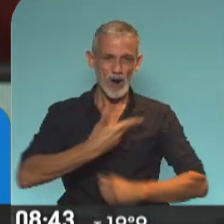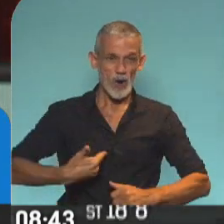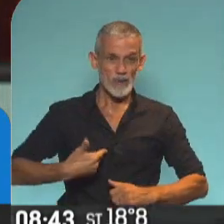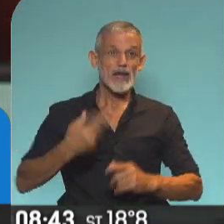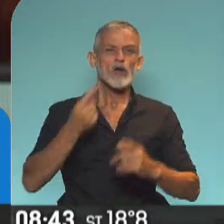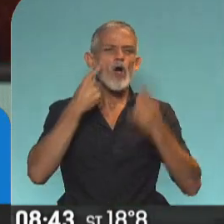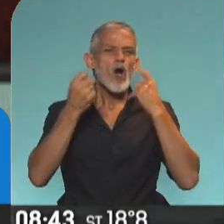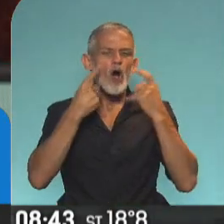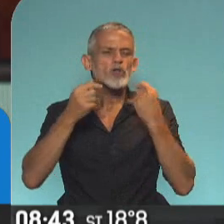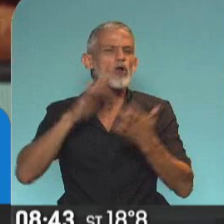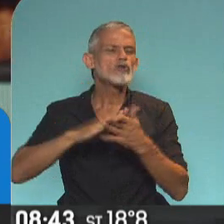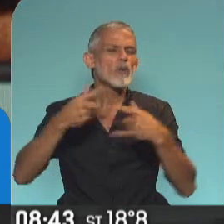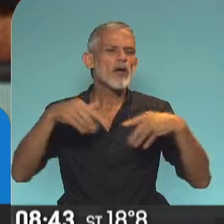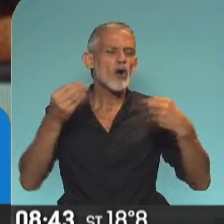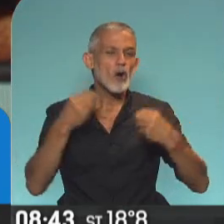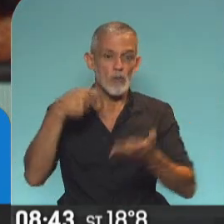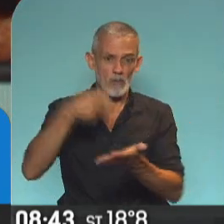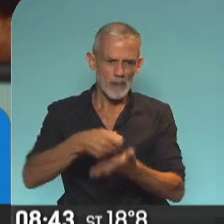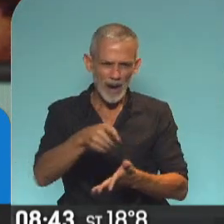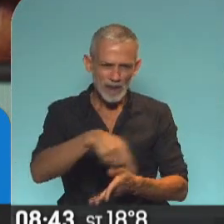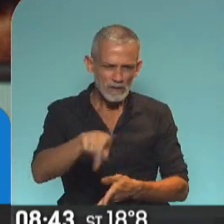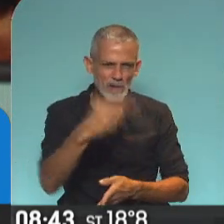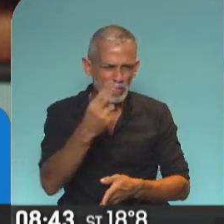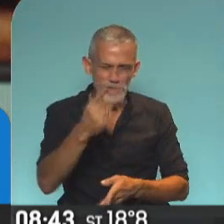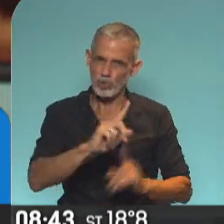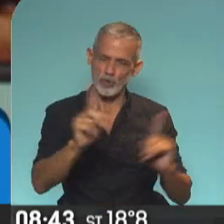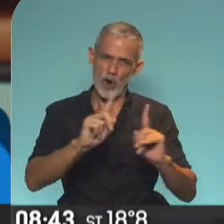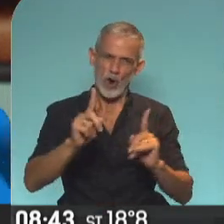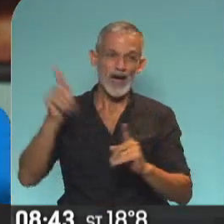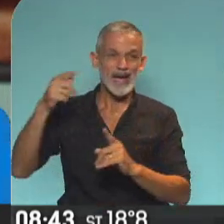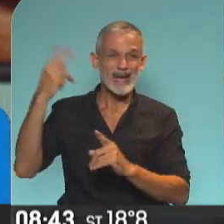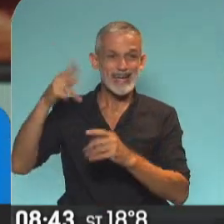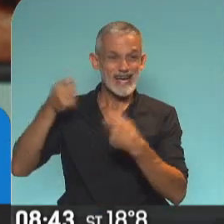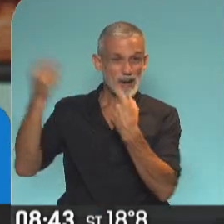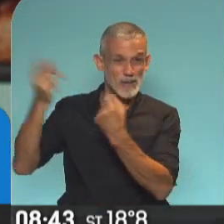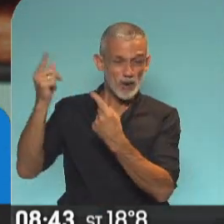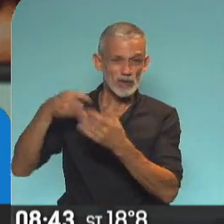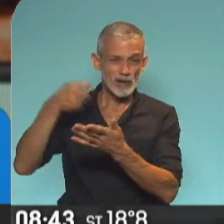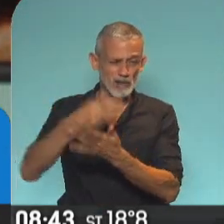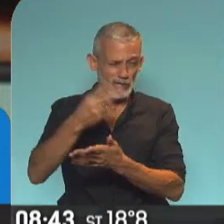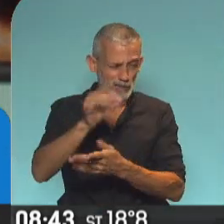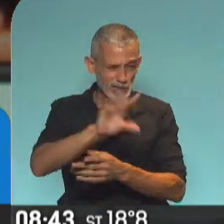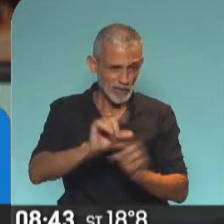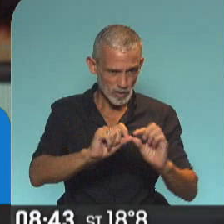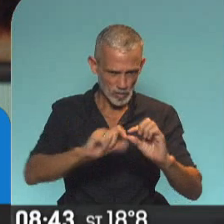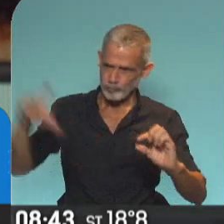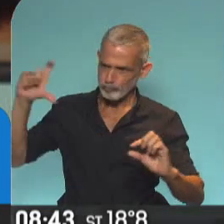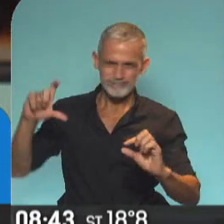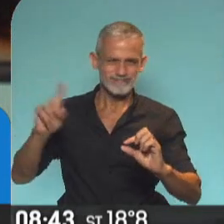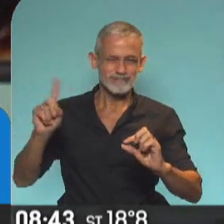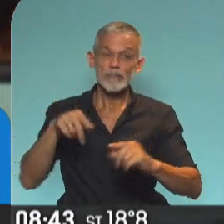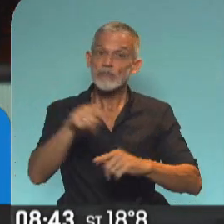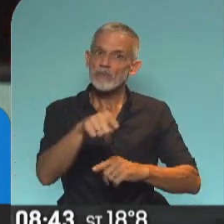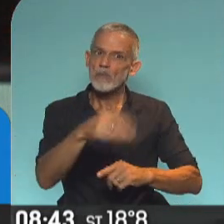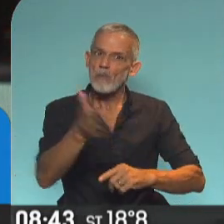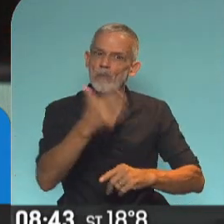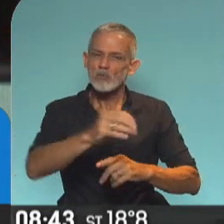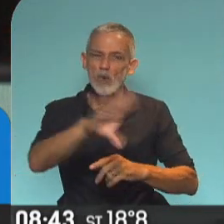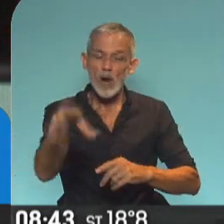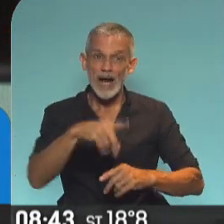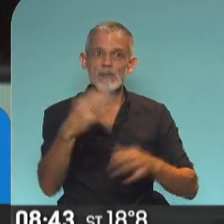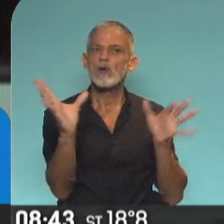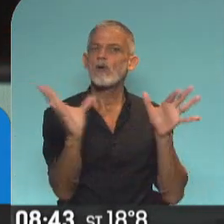duro. Es todo esto puede ir para afuera, todo esto se queda acá. Genera una especie de depresión del precio local en materia de lo que producen los productores, porque